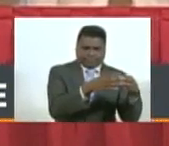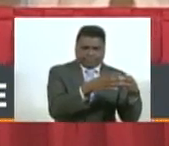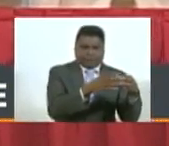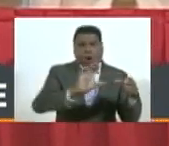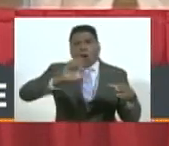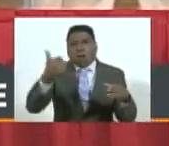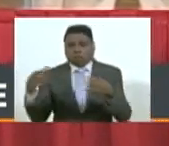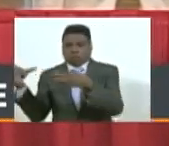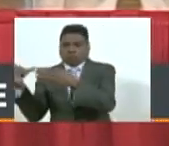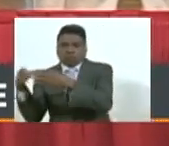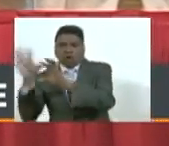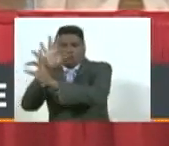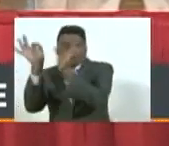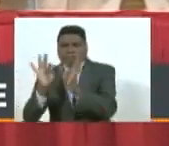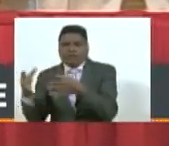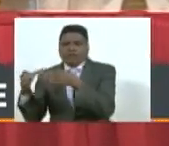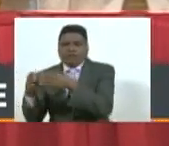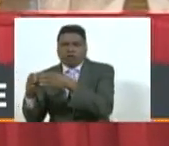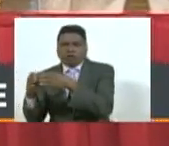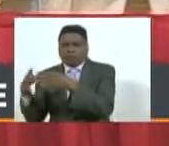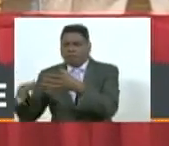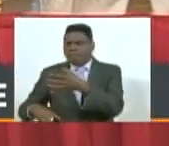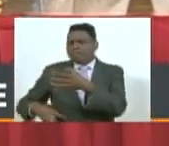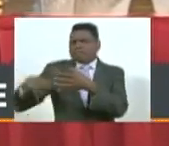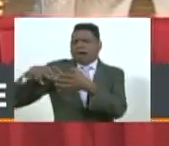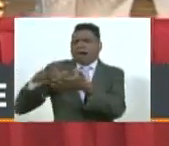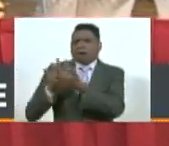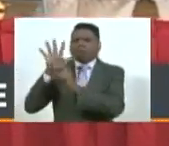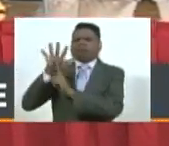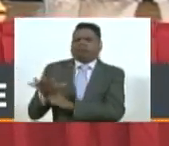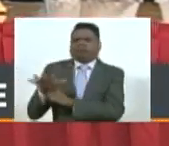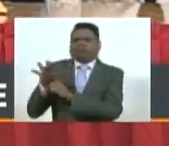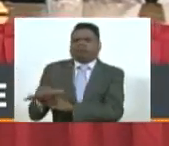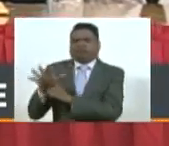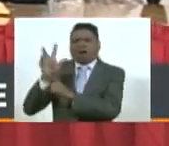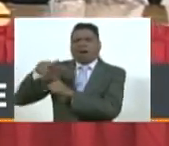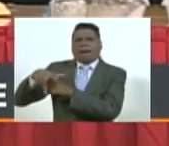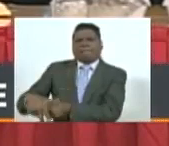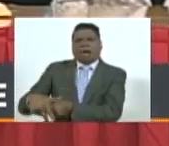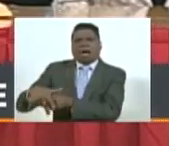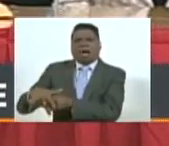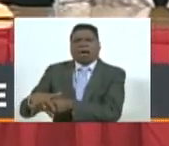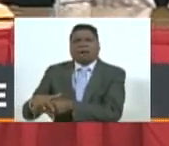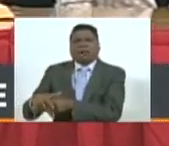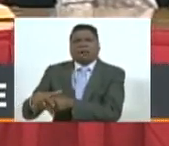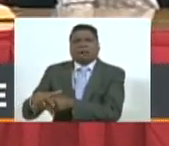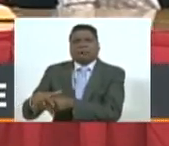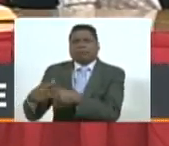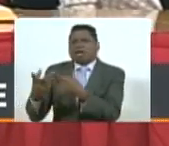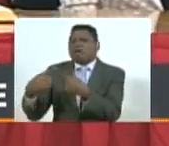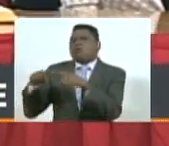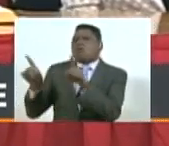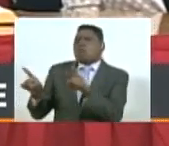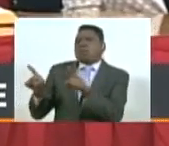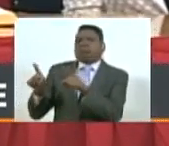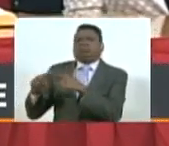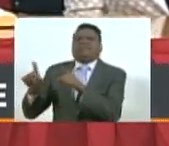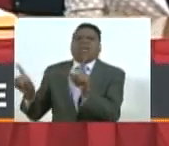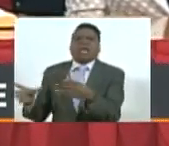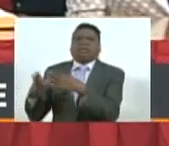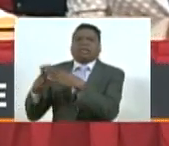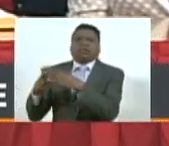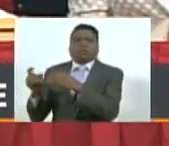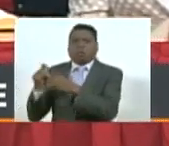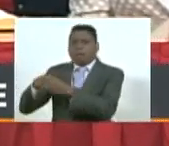otro modelo, el modelo neocolonial, el modelo de la restauración de la desigualdad y la exclusión